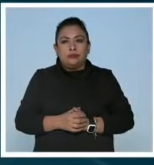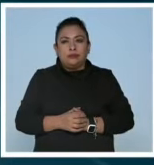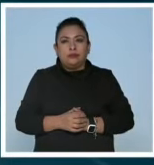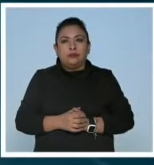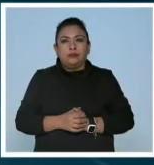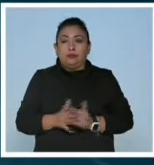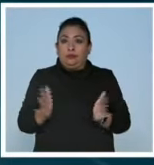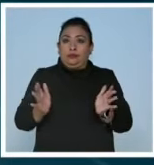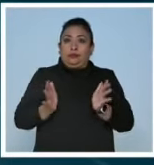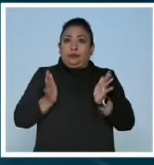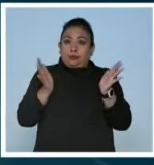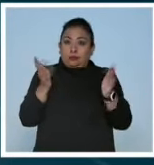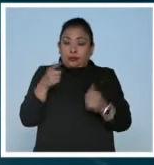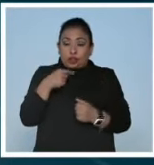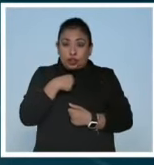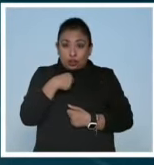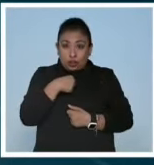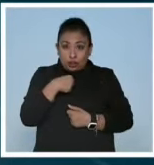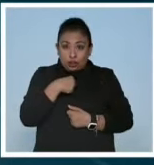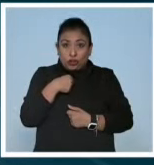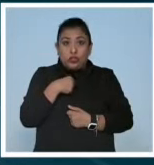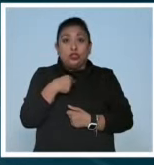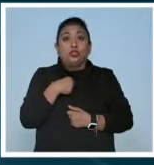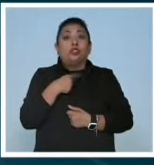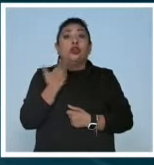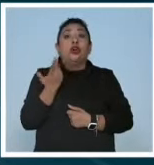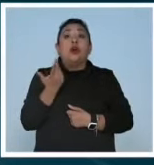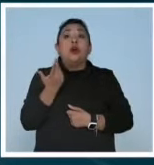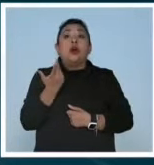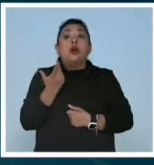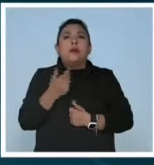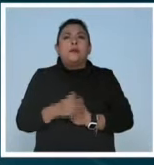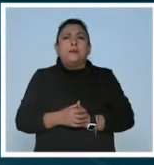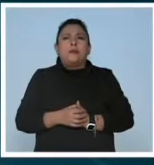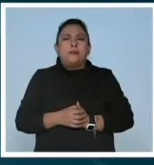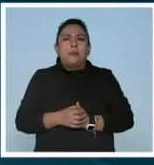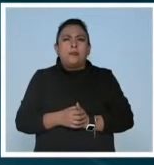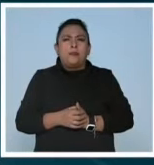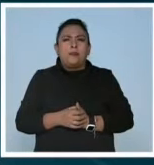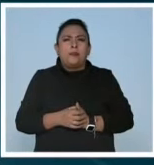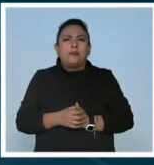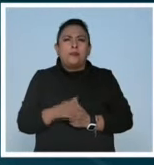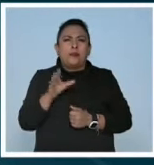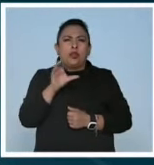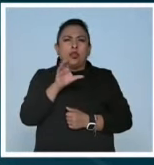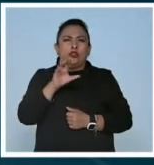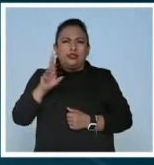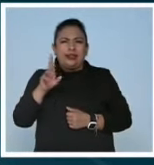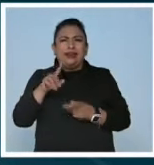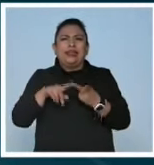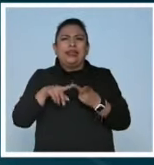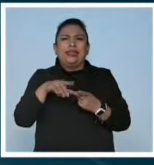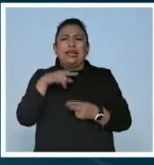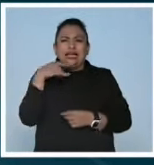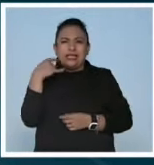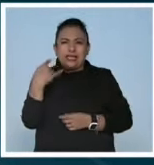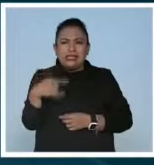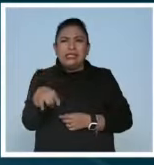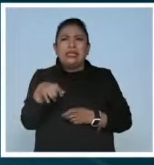me asombré de que estuviera yo al aire libre en la calle, en Costa Rica y Chile,